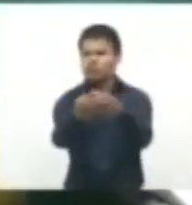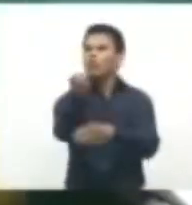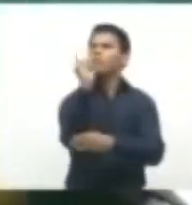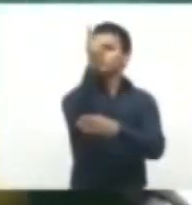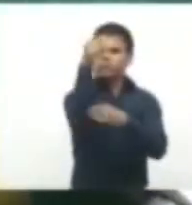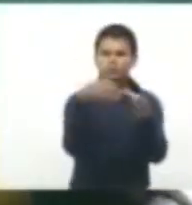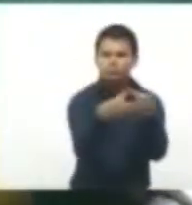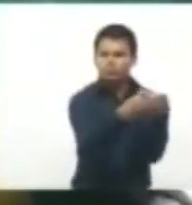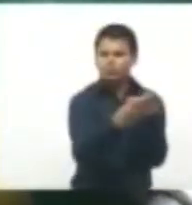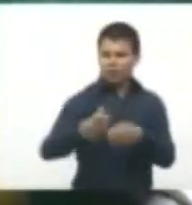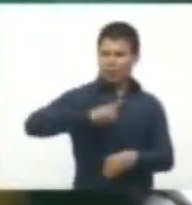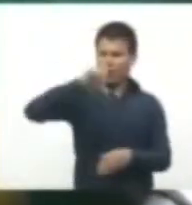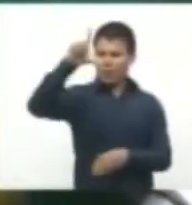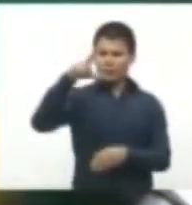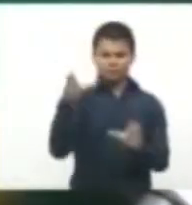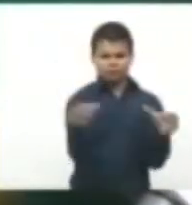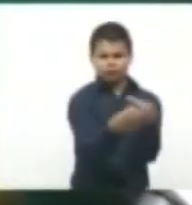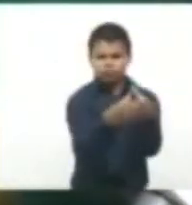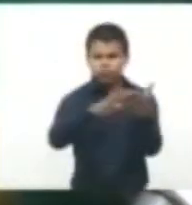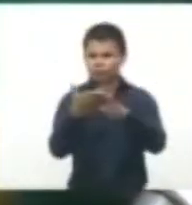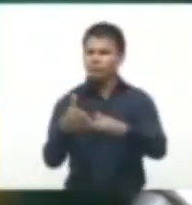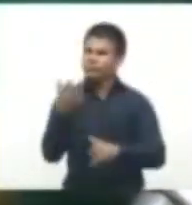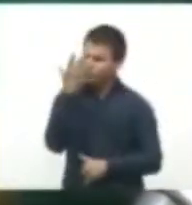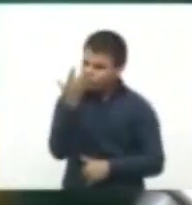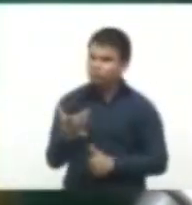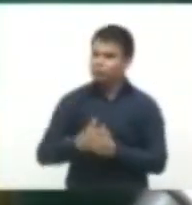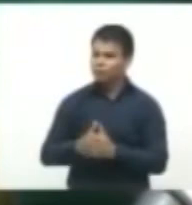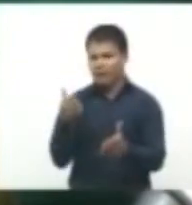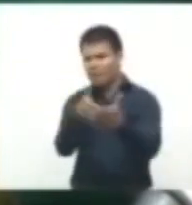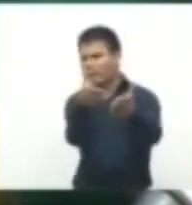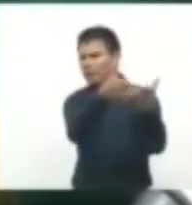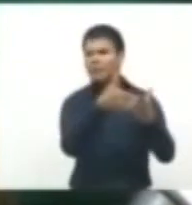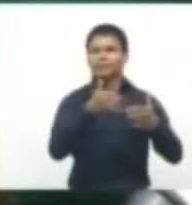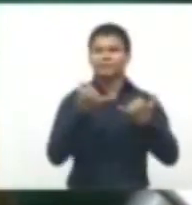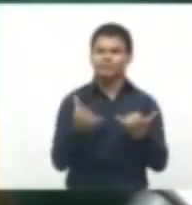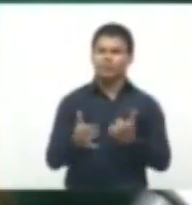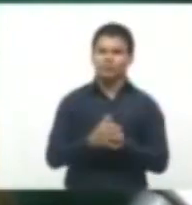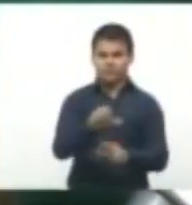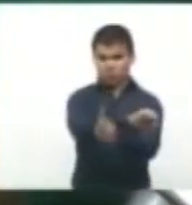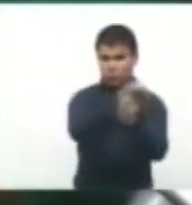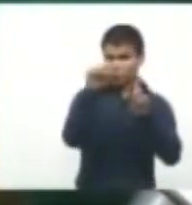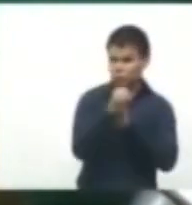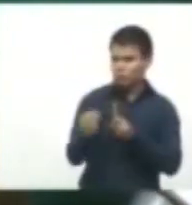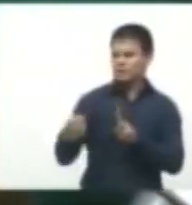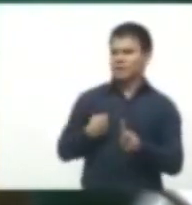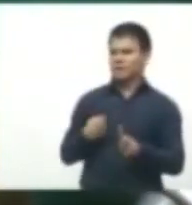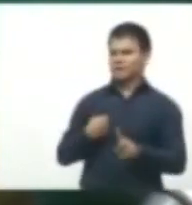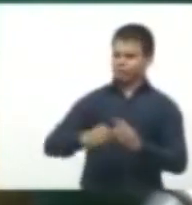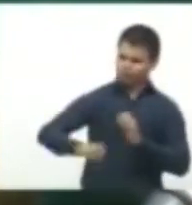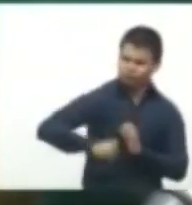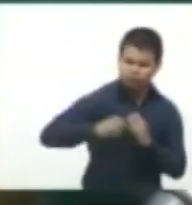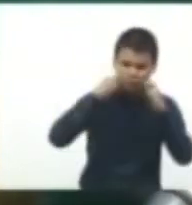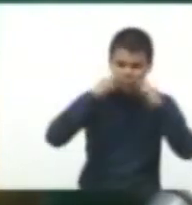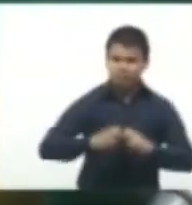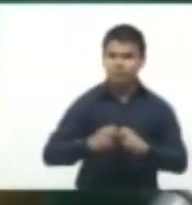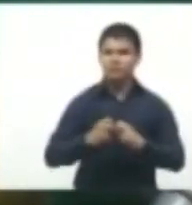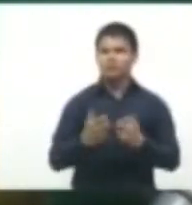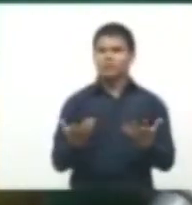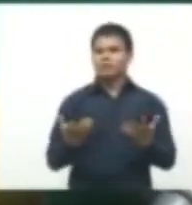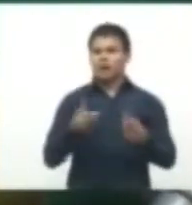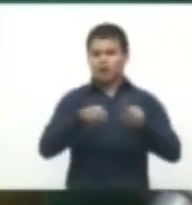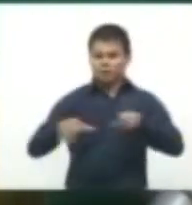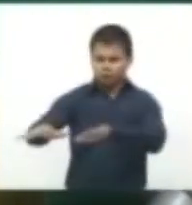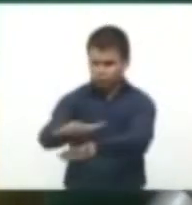del asesinato de líderes sociales, defensores de derechos humanos, defensores de